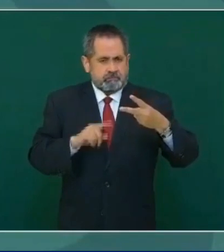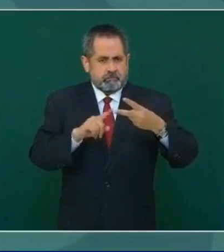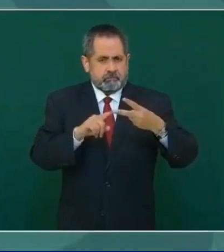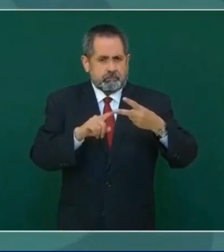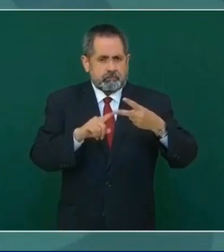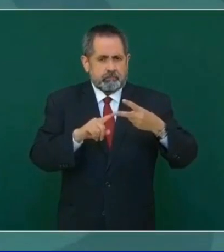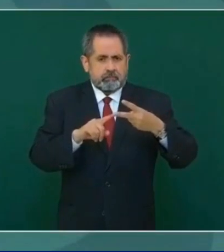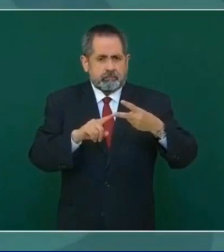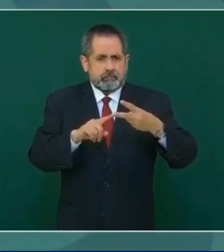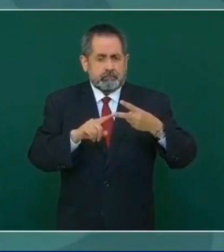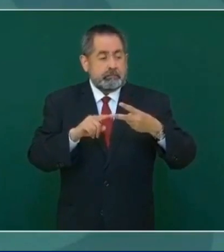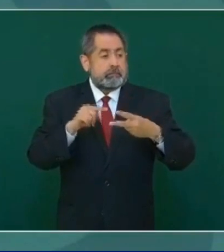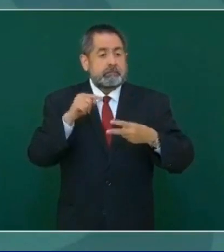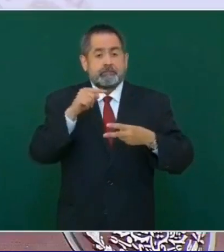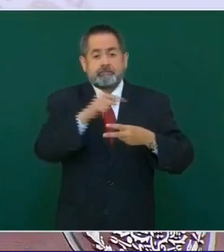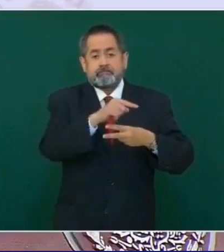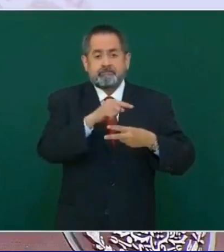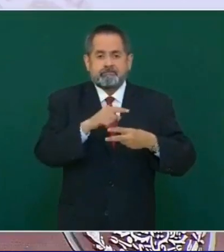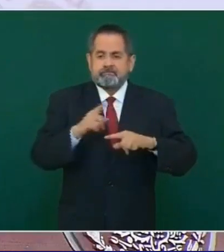el saqueo que llevan a cabo